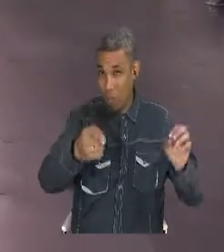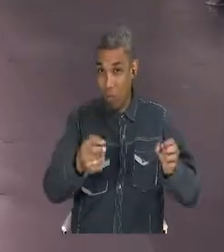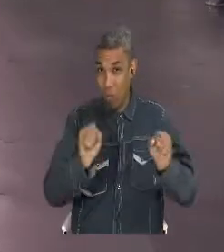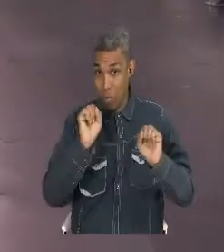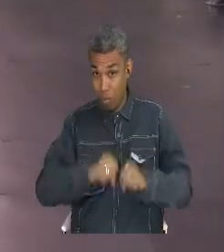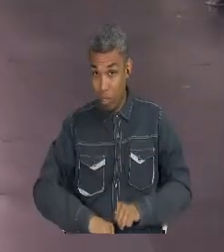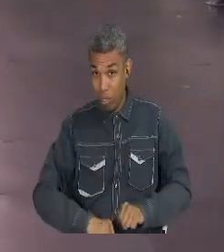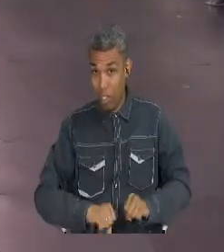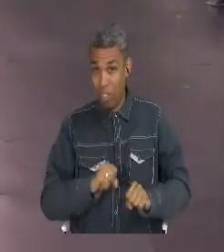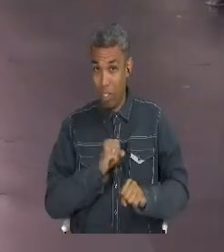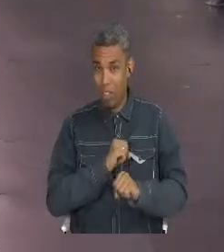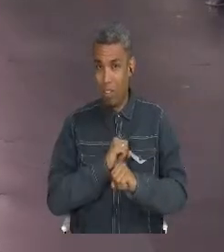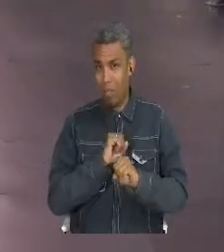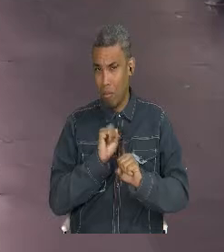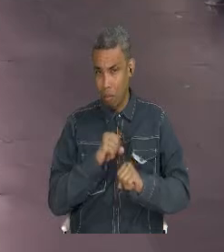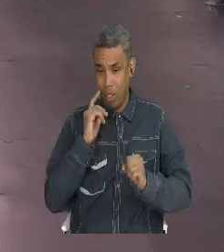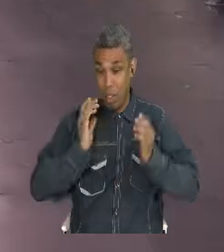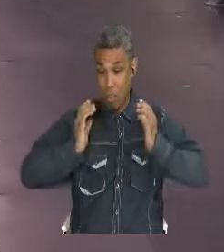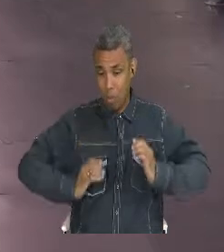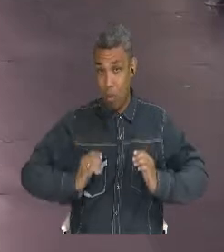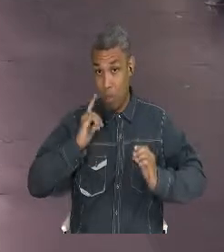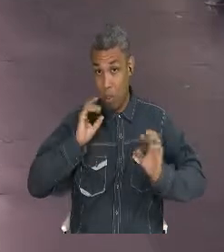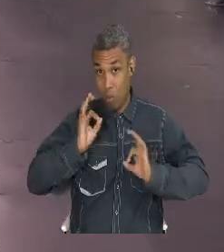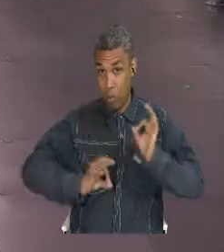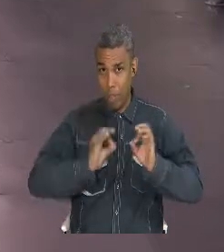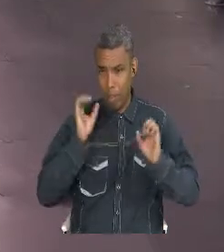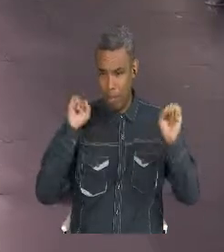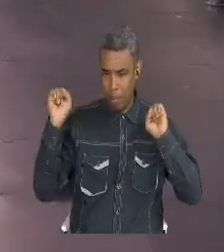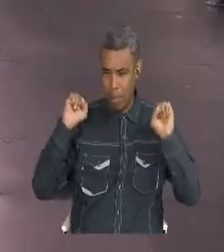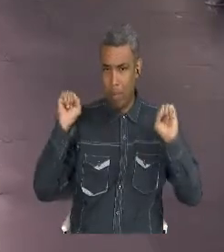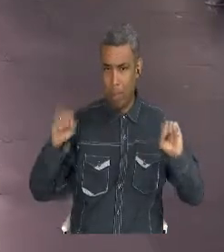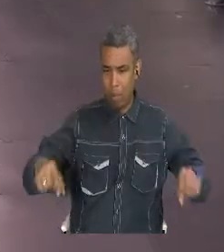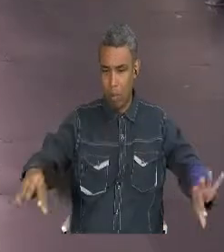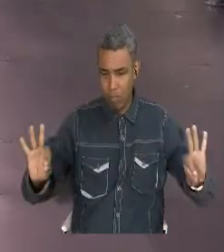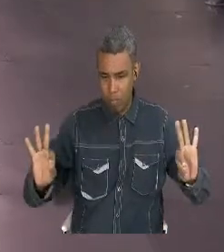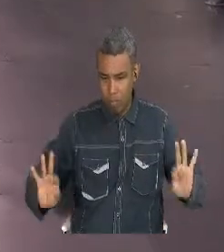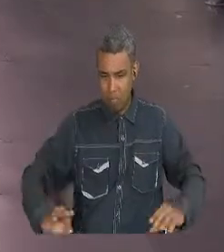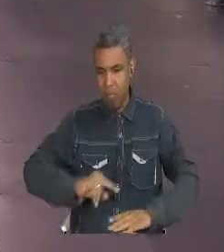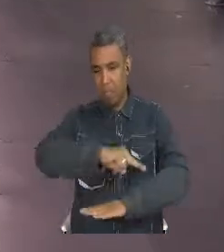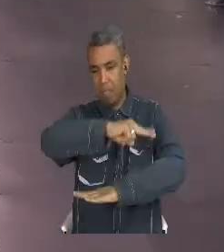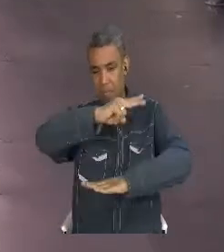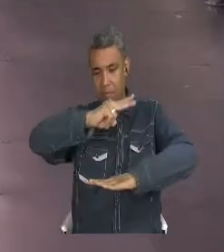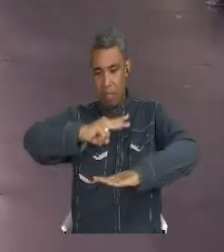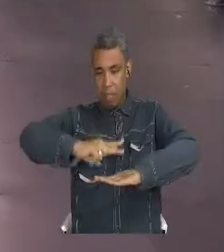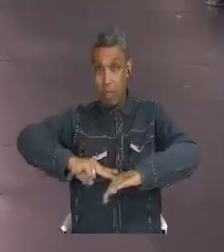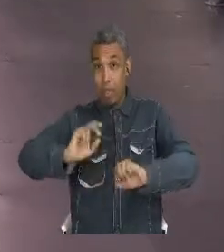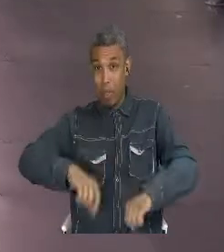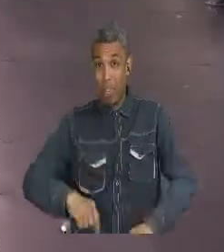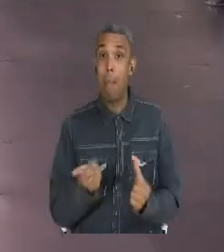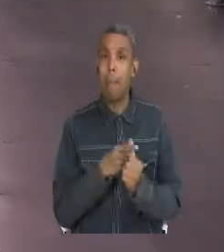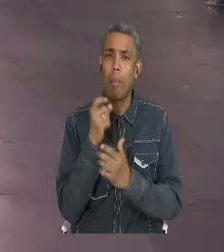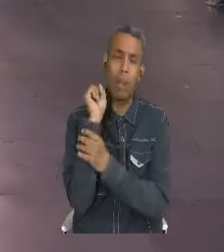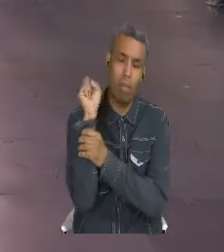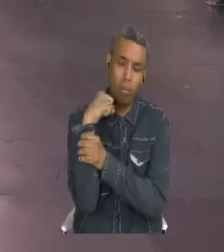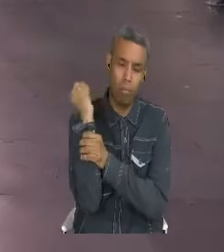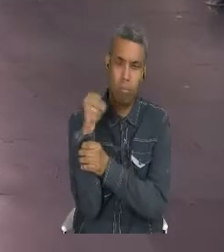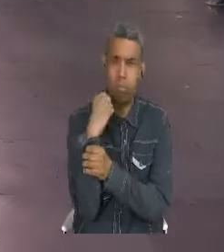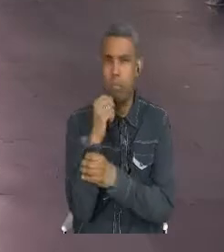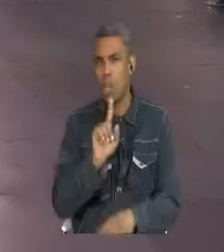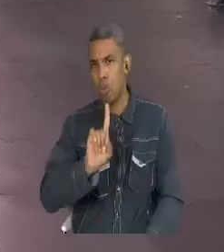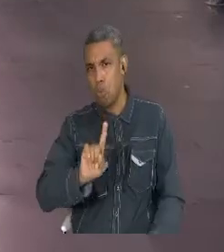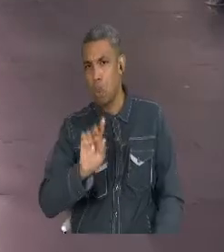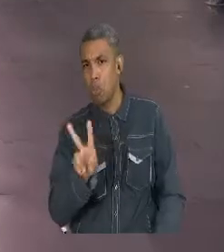uso y no maltrate su cuerpo, ¿listo? Vamos a arrancar con lo inicial, con un buen calentamiento de 1 a 2 minutos